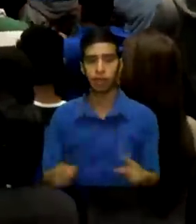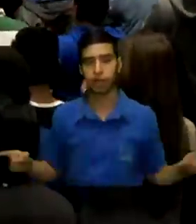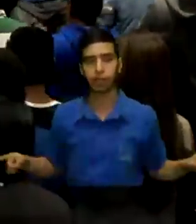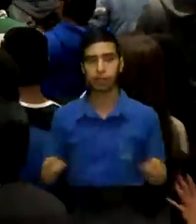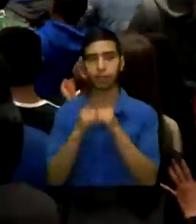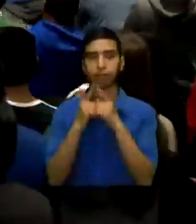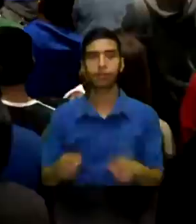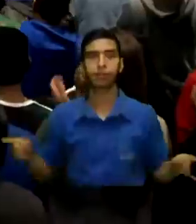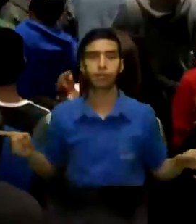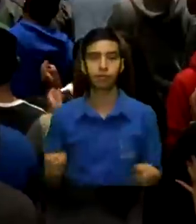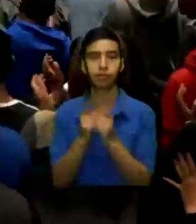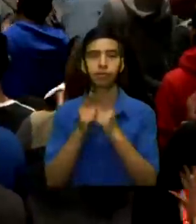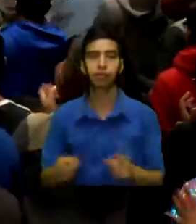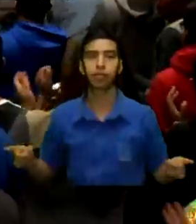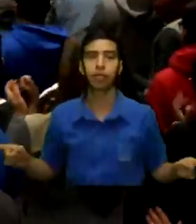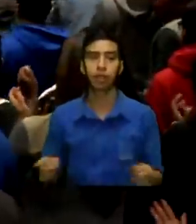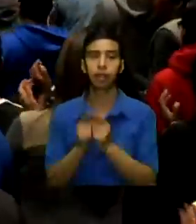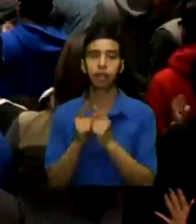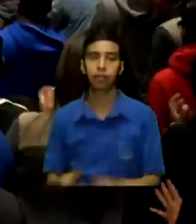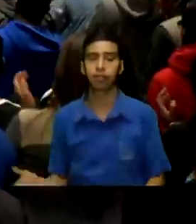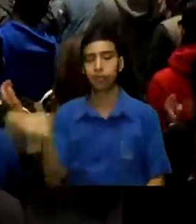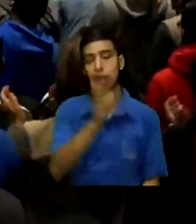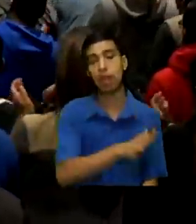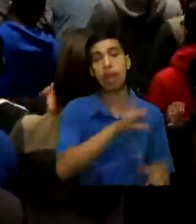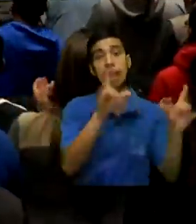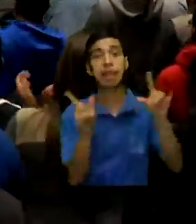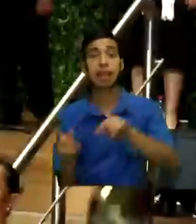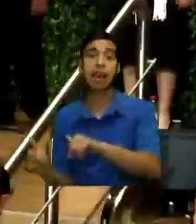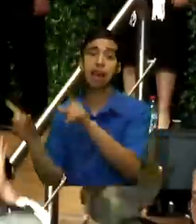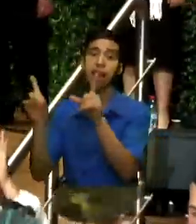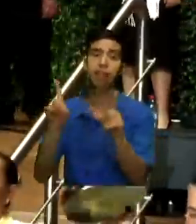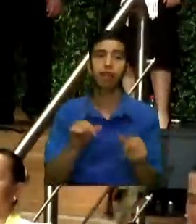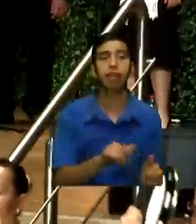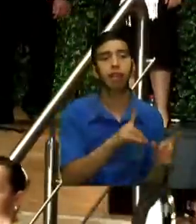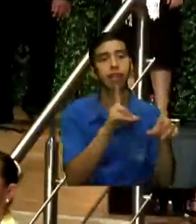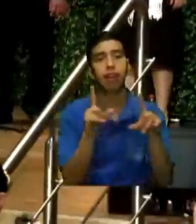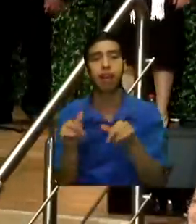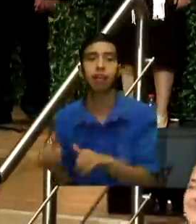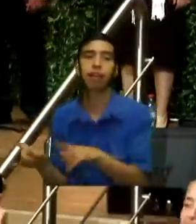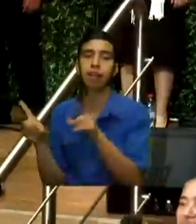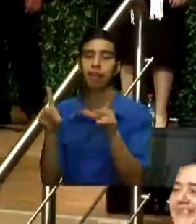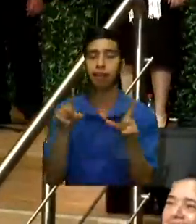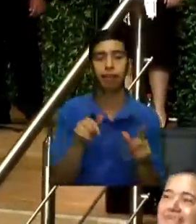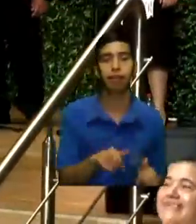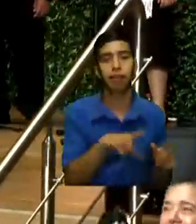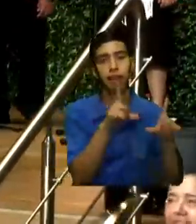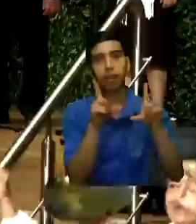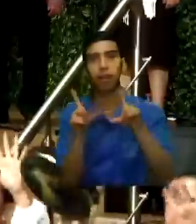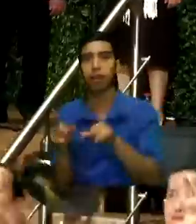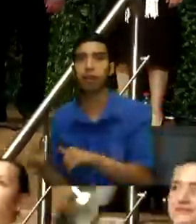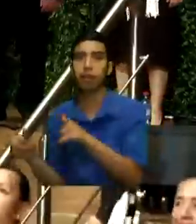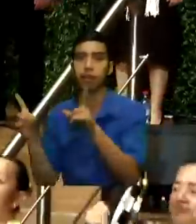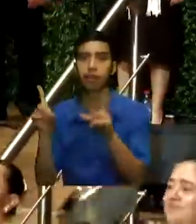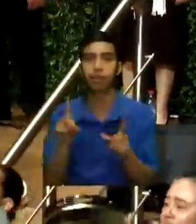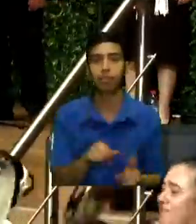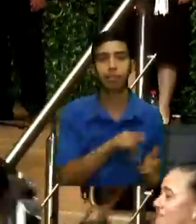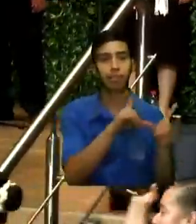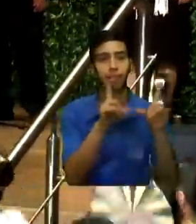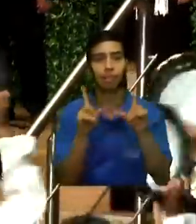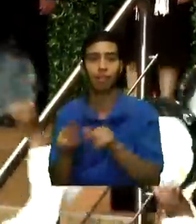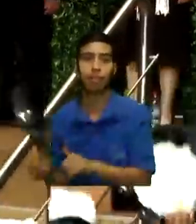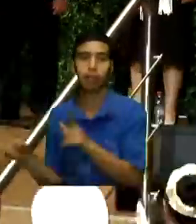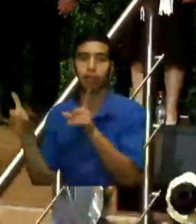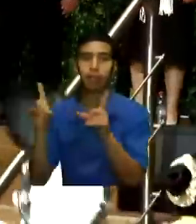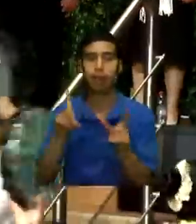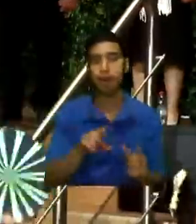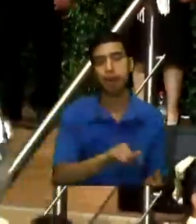gritar. Y la la la la la la la la la la la la la la la la la